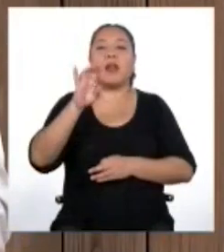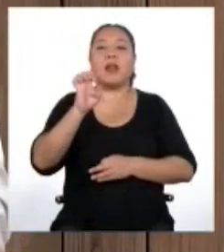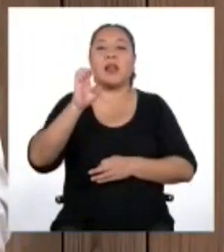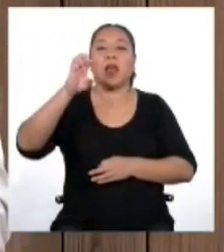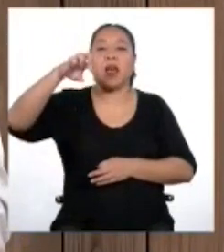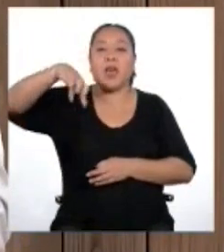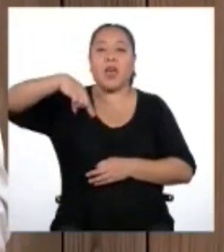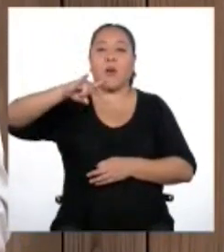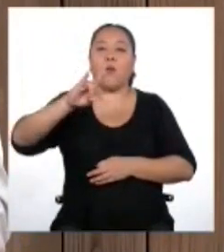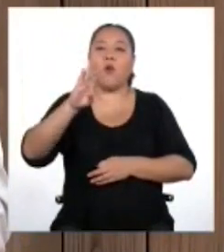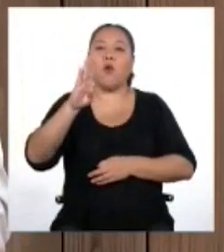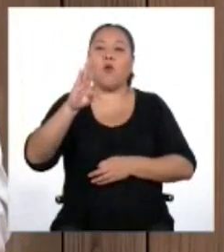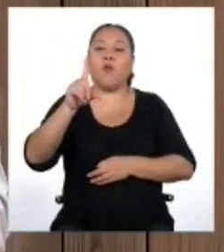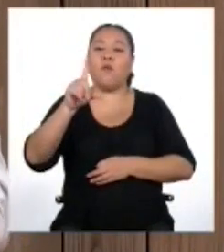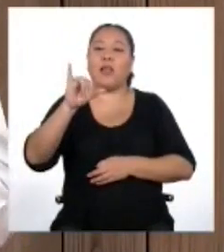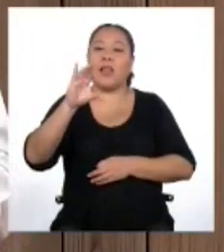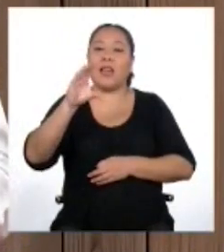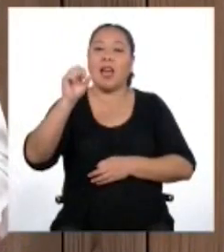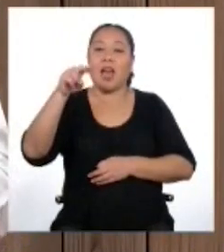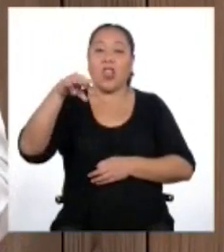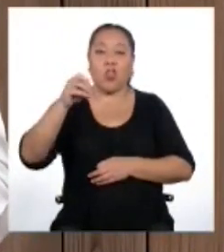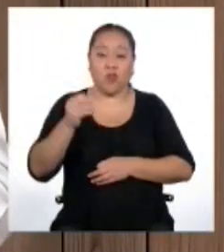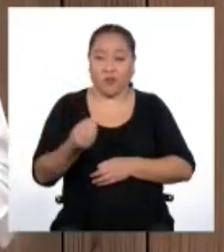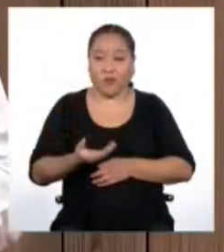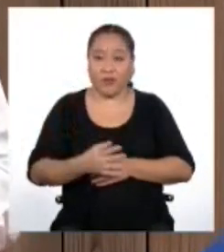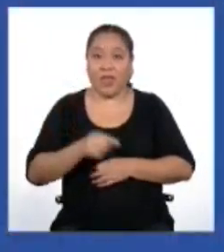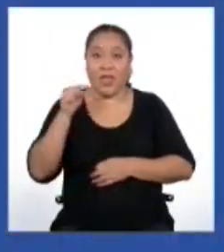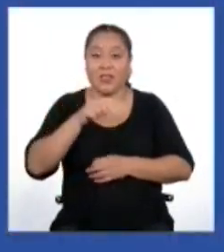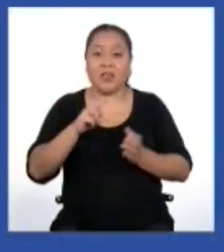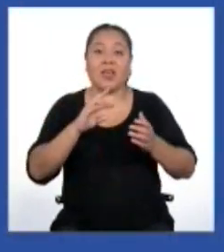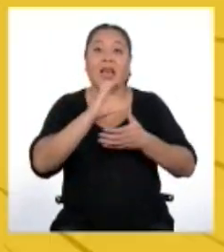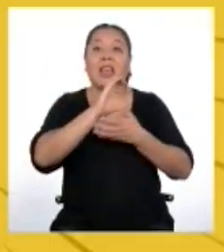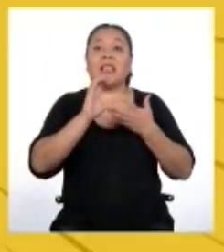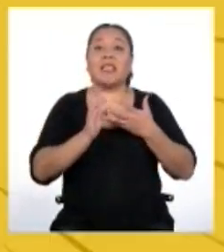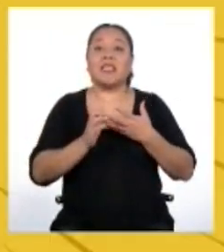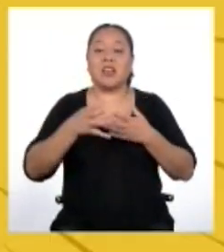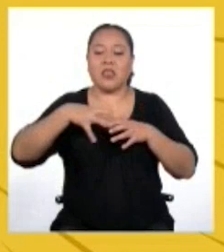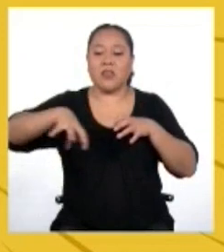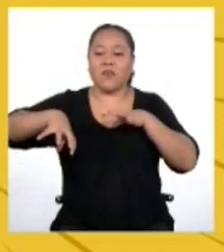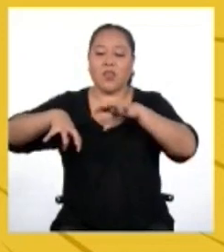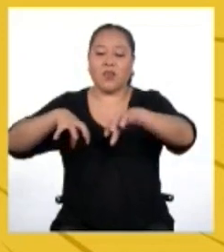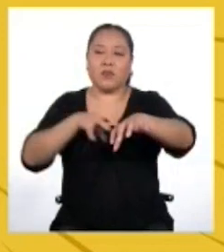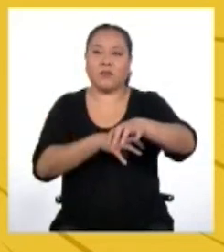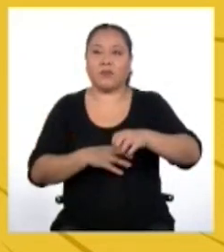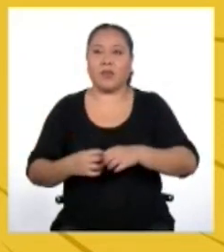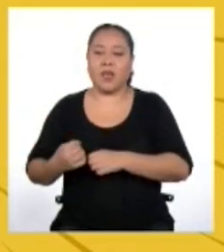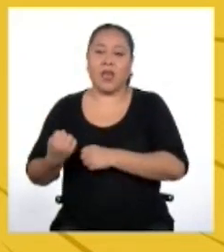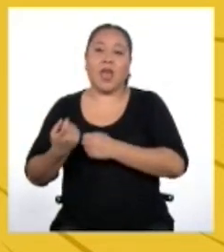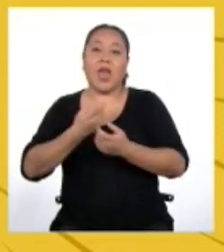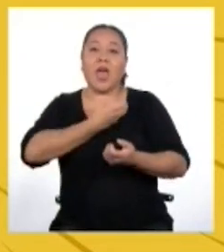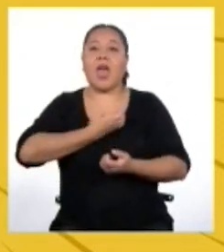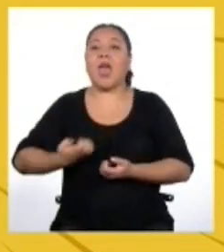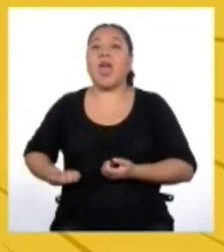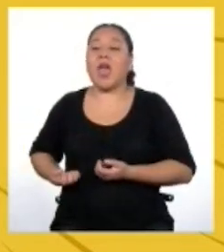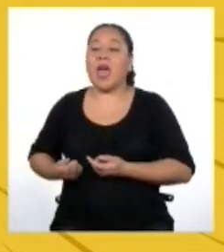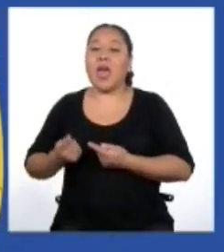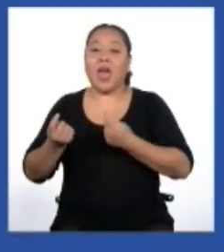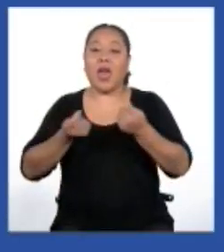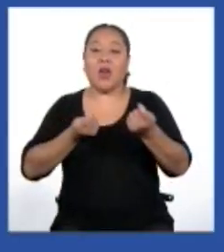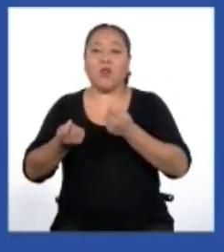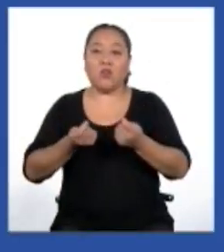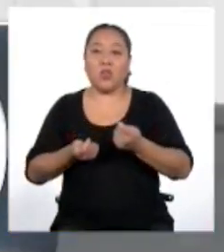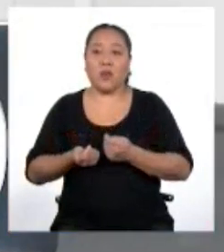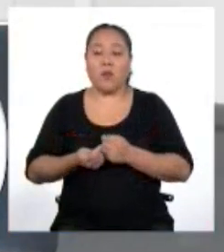esta forma de gobierno se caracteriza por dividir el poder en tres: ejecutivo, legislativo y